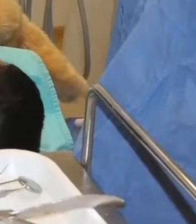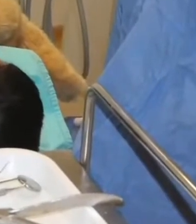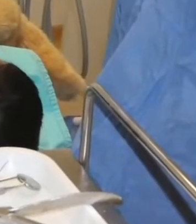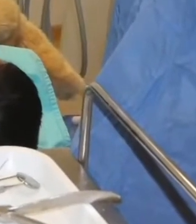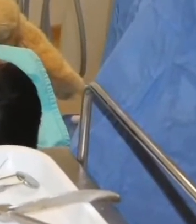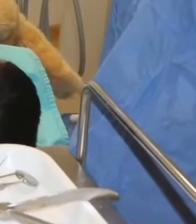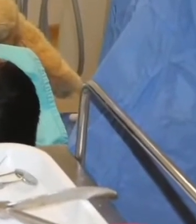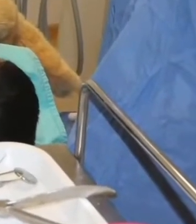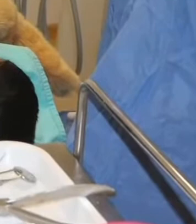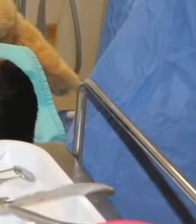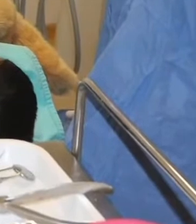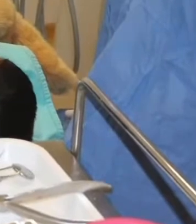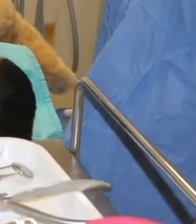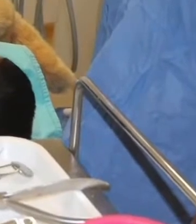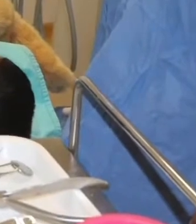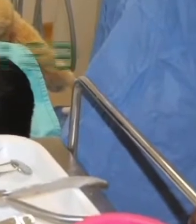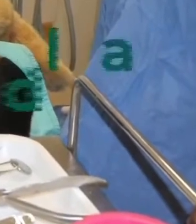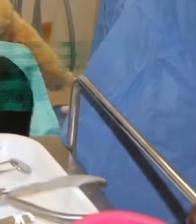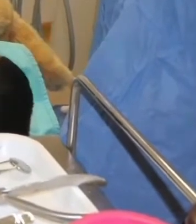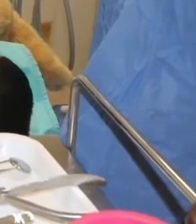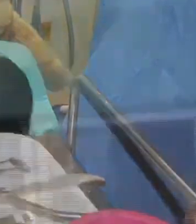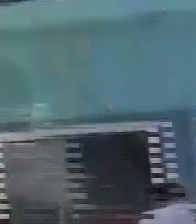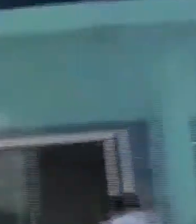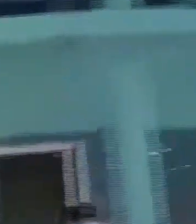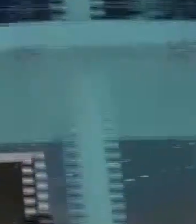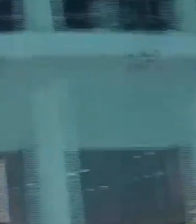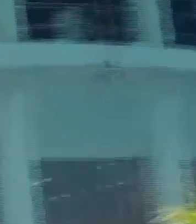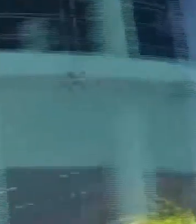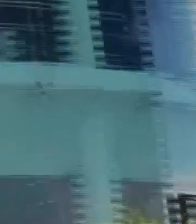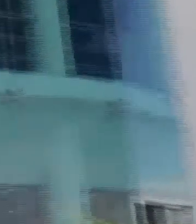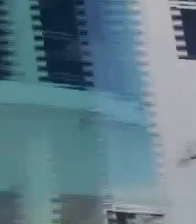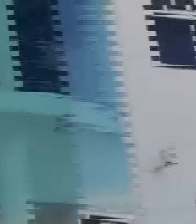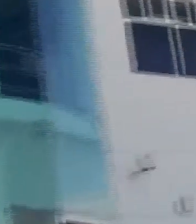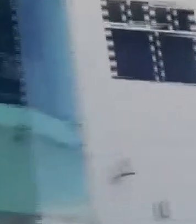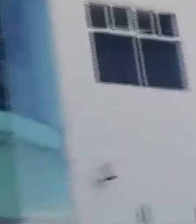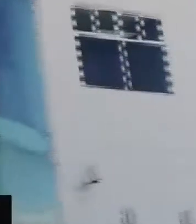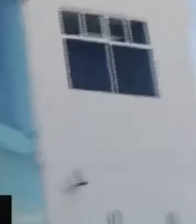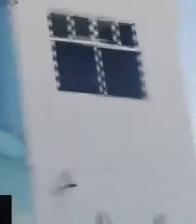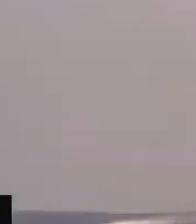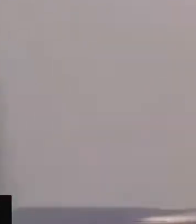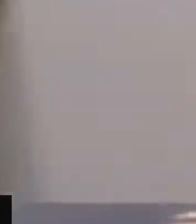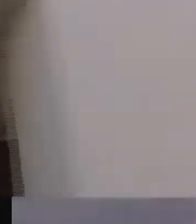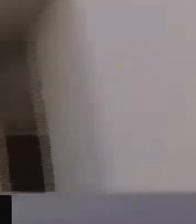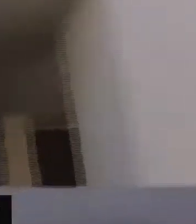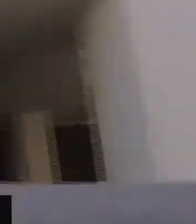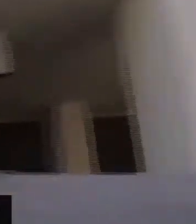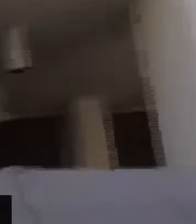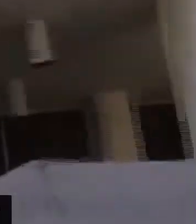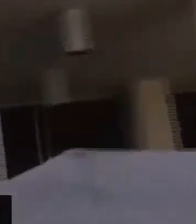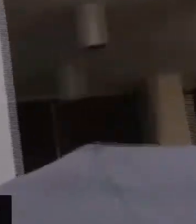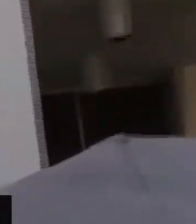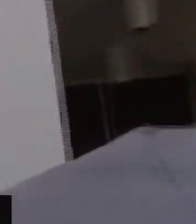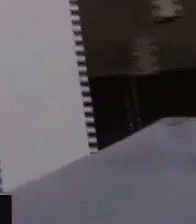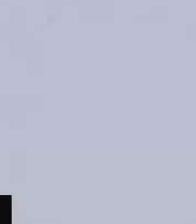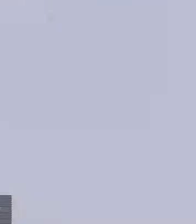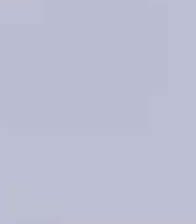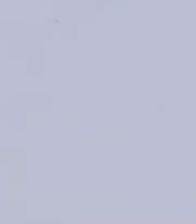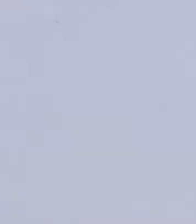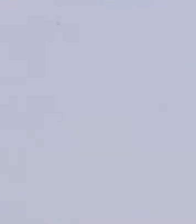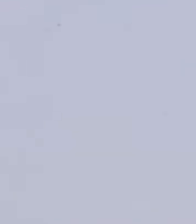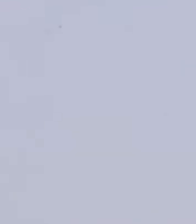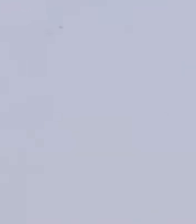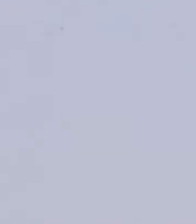colaboración con la Secretaría de Salud de Michoacán, 390 unidades de salud serán transferidas al órgano público descentralizado IMSS